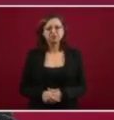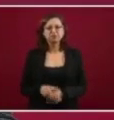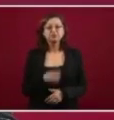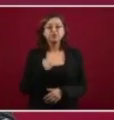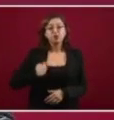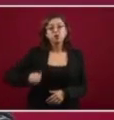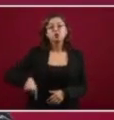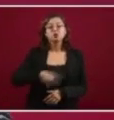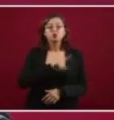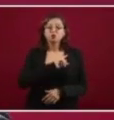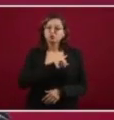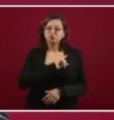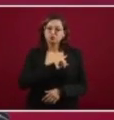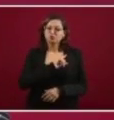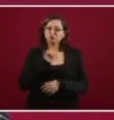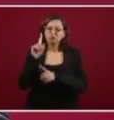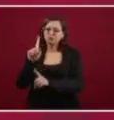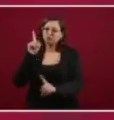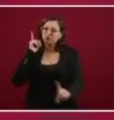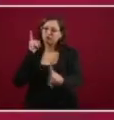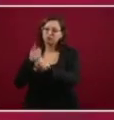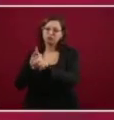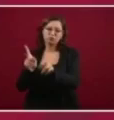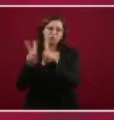Nosotros estamos por la paz.